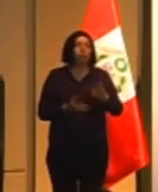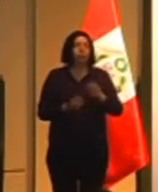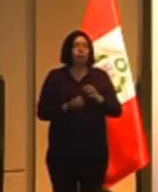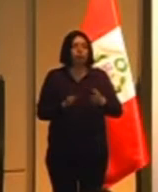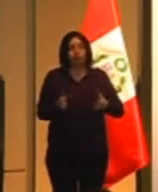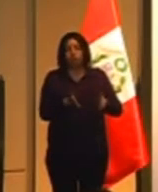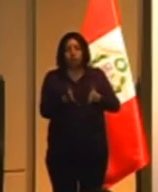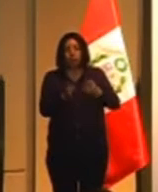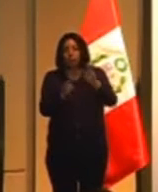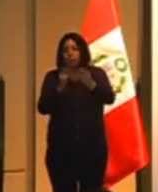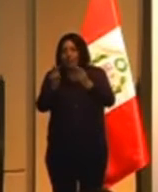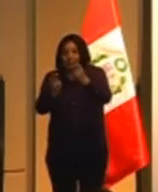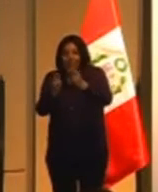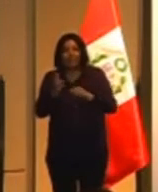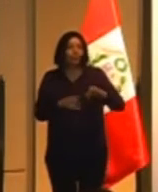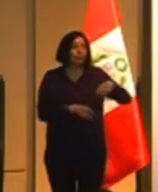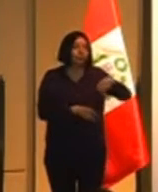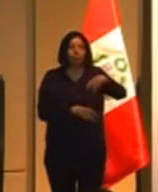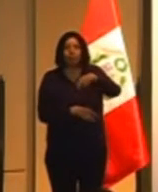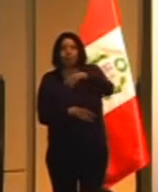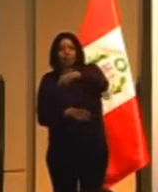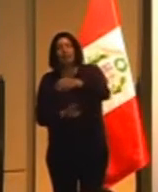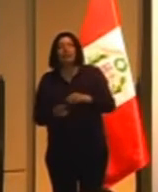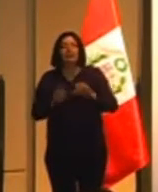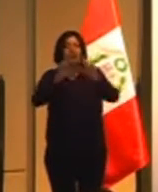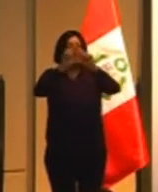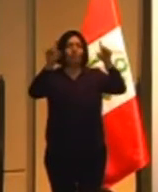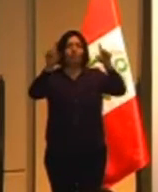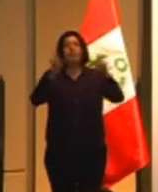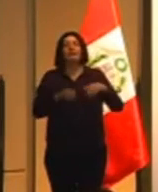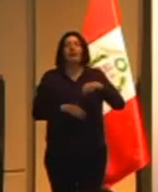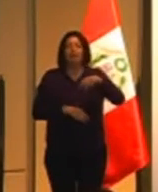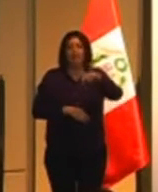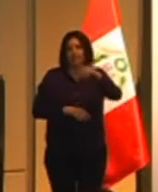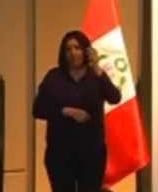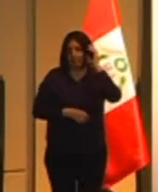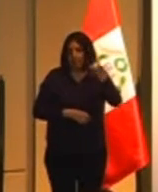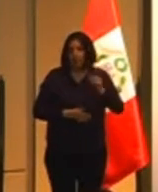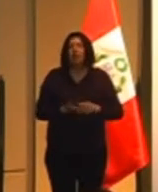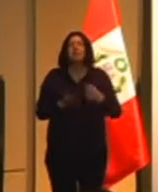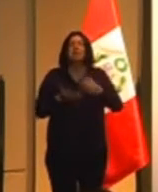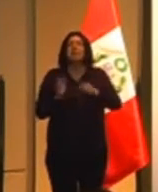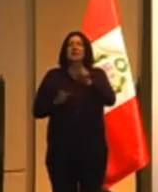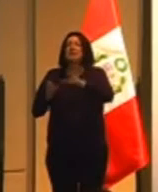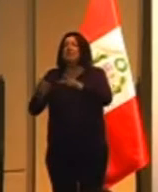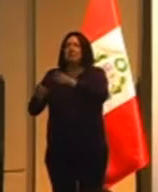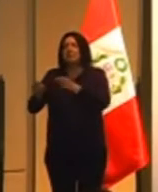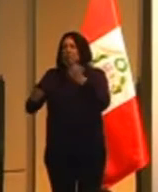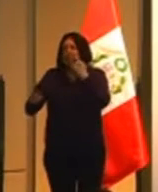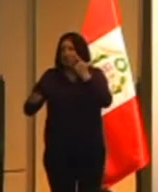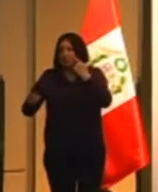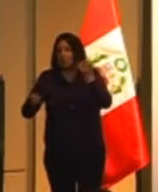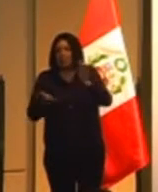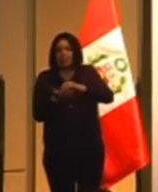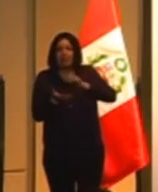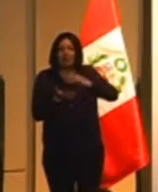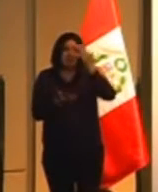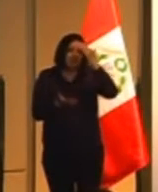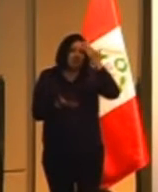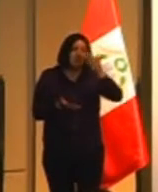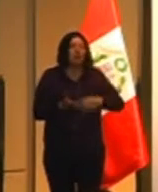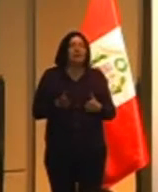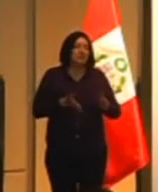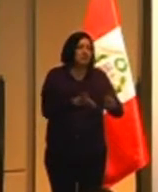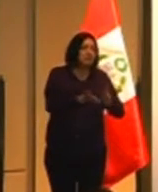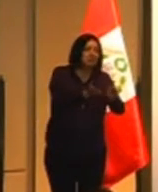peatonales, Miraflores Camina, o Camina Miraflores, que son las rutas que hemos creado para que las personas conozcan un poco más Miraflores, la ruta Vargas